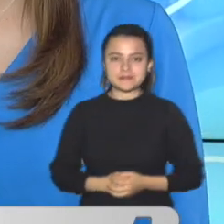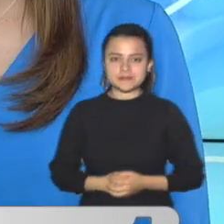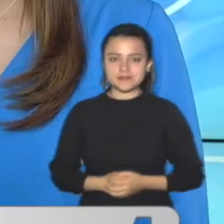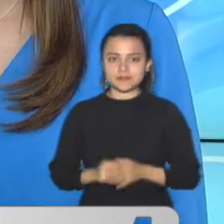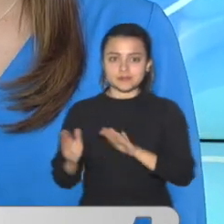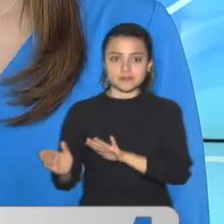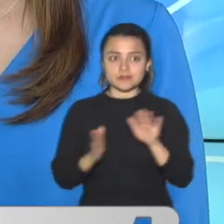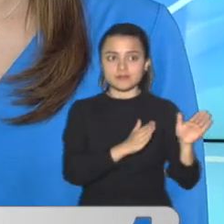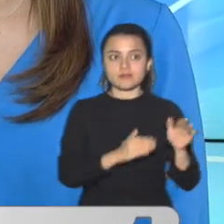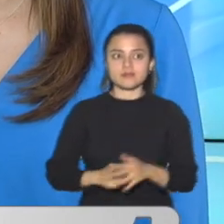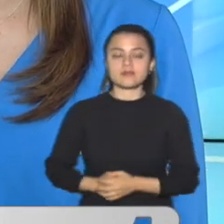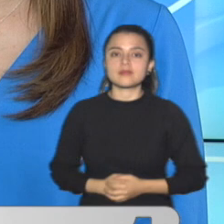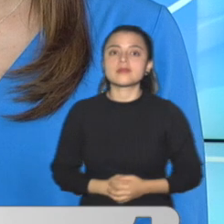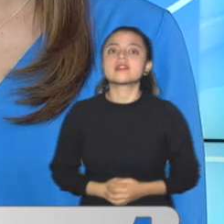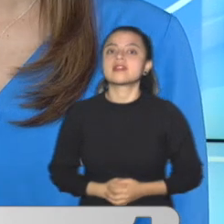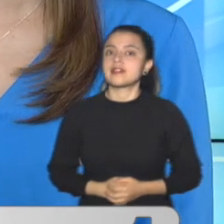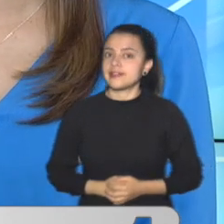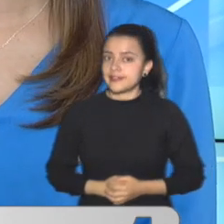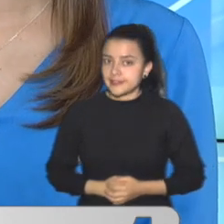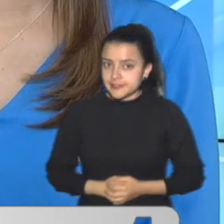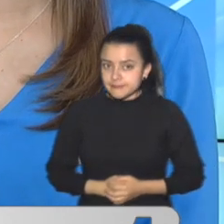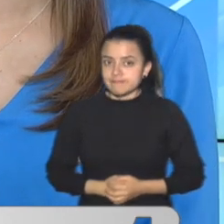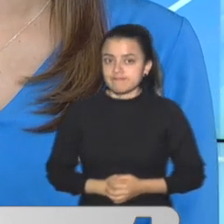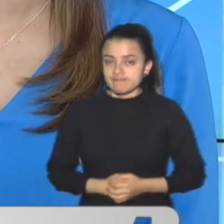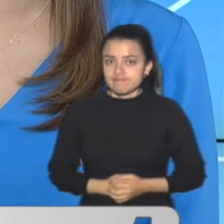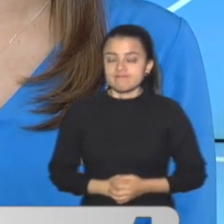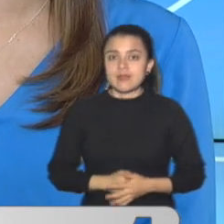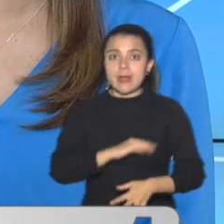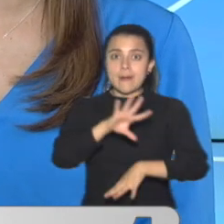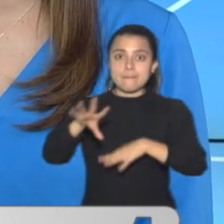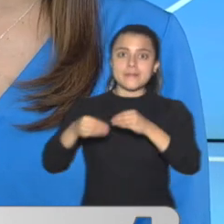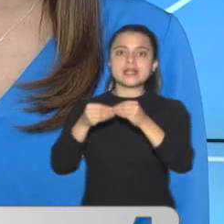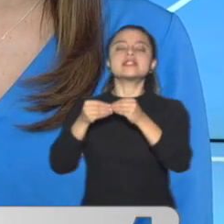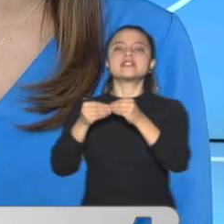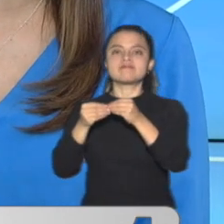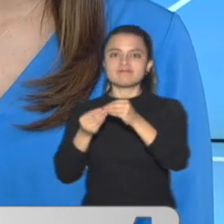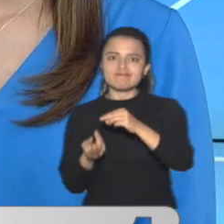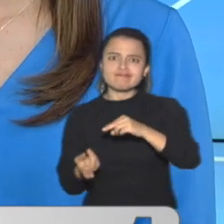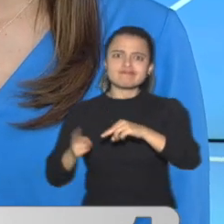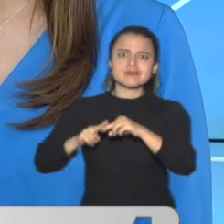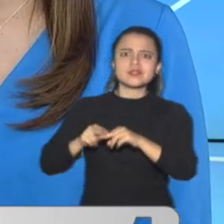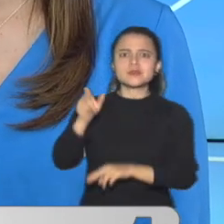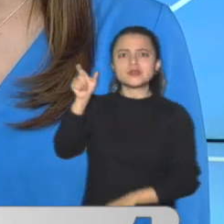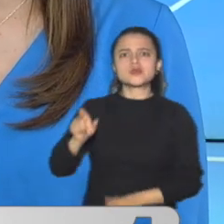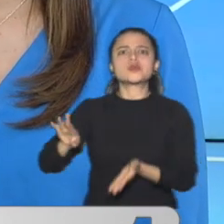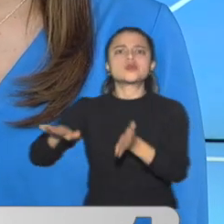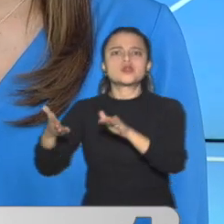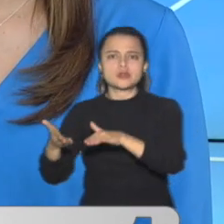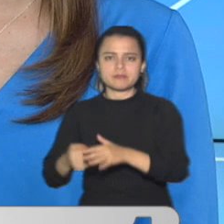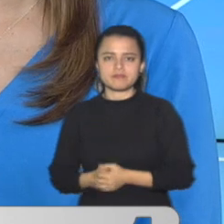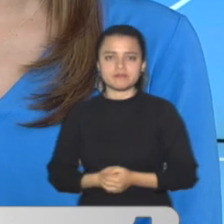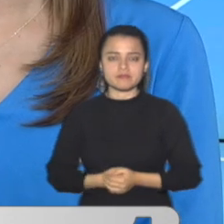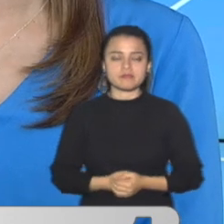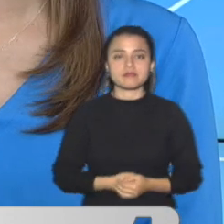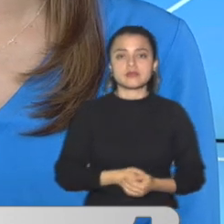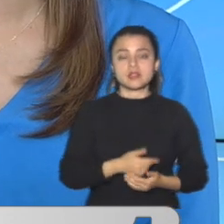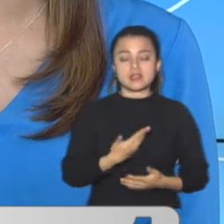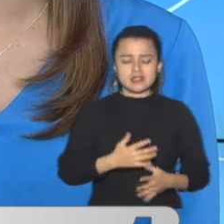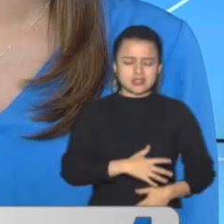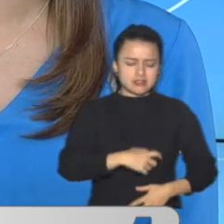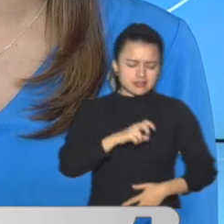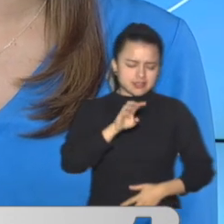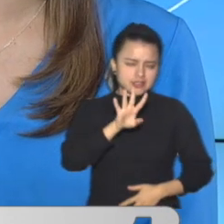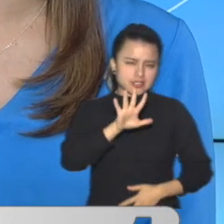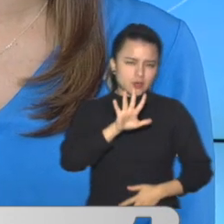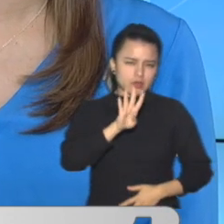y se elevó a 53 el número de fallecidos por la tragedia en la cárcel de tuluá el interno que estaba con el 54% de